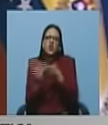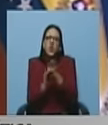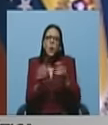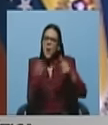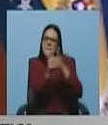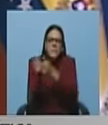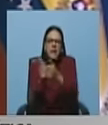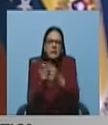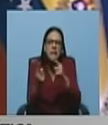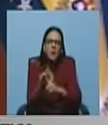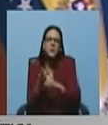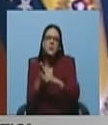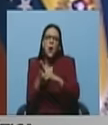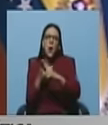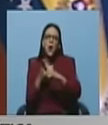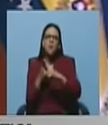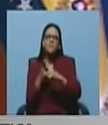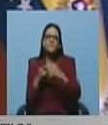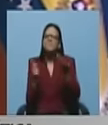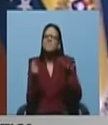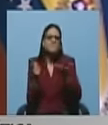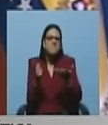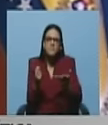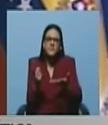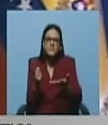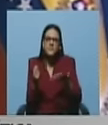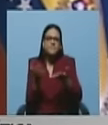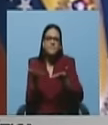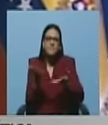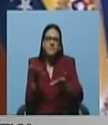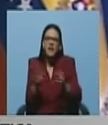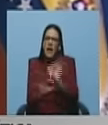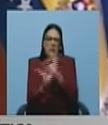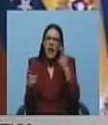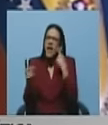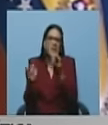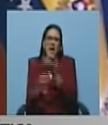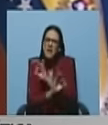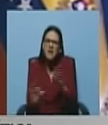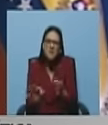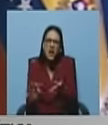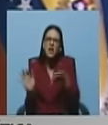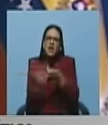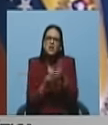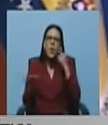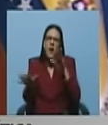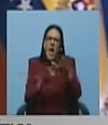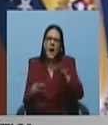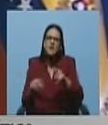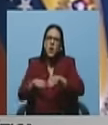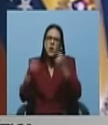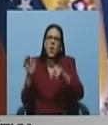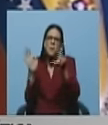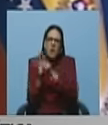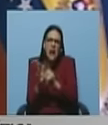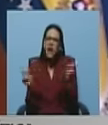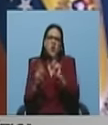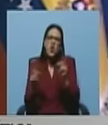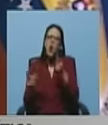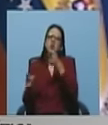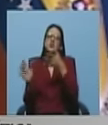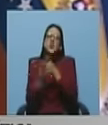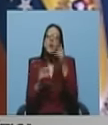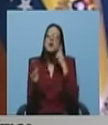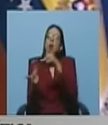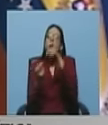persecución, refiriéndose que nada de eso tenía que ver con hechos delictivos, sino porque era un pase de